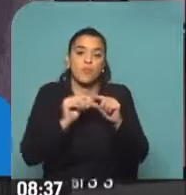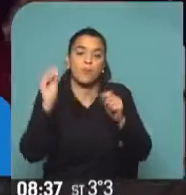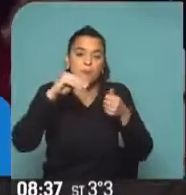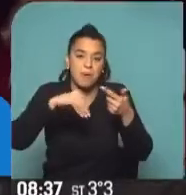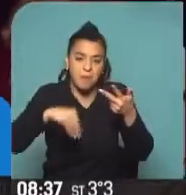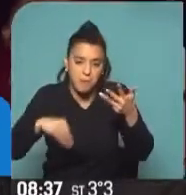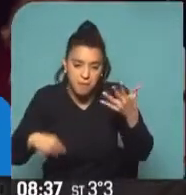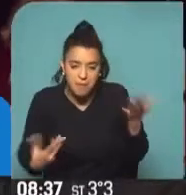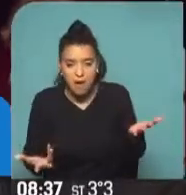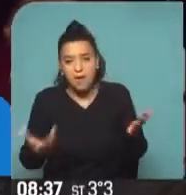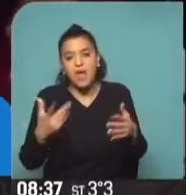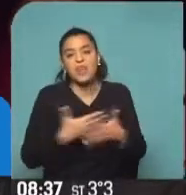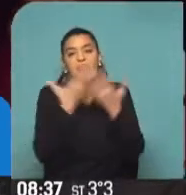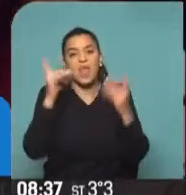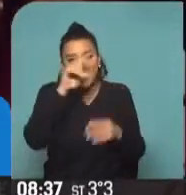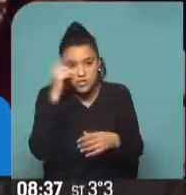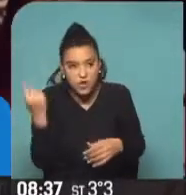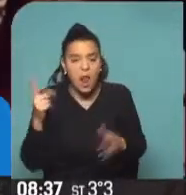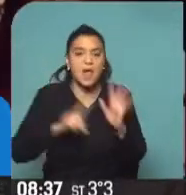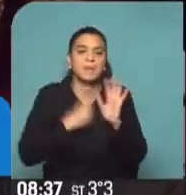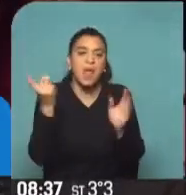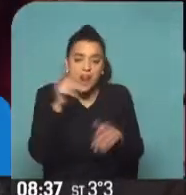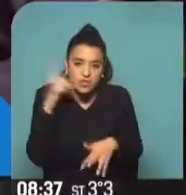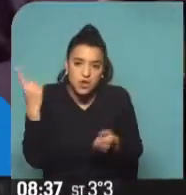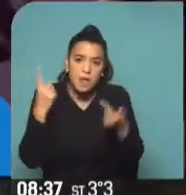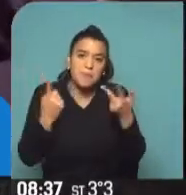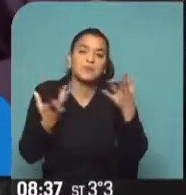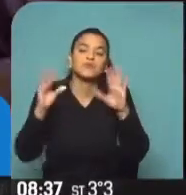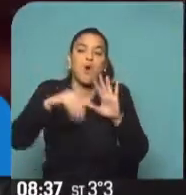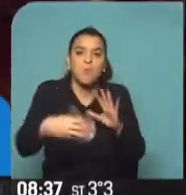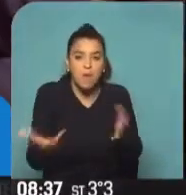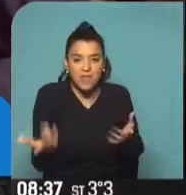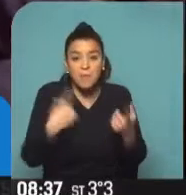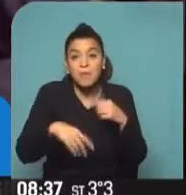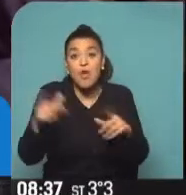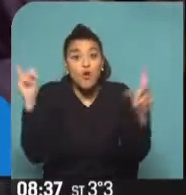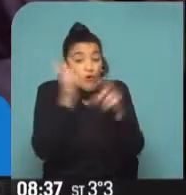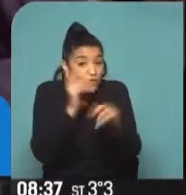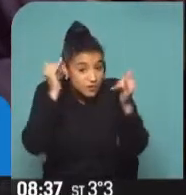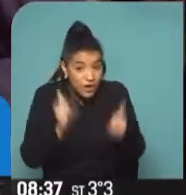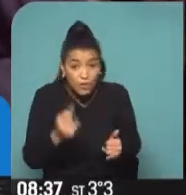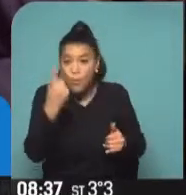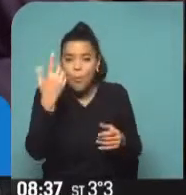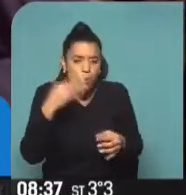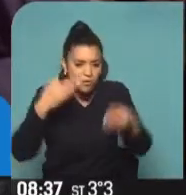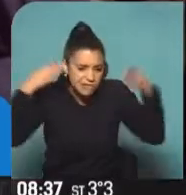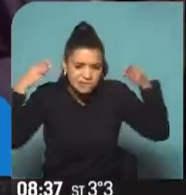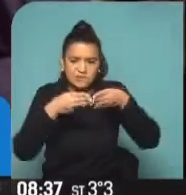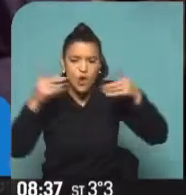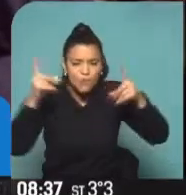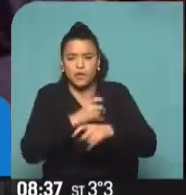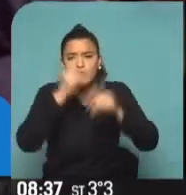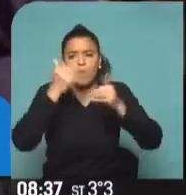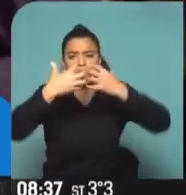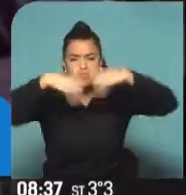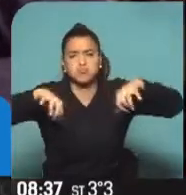capital nacional, el día nacional, eso suma, pero cuando el conflicto se instala como único eje en el Parlamento,